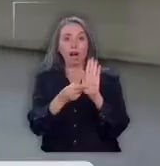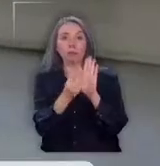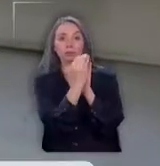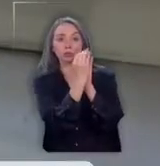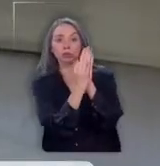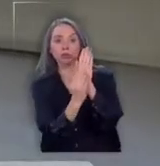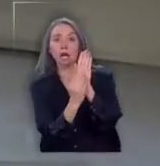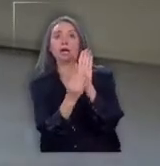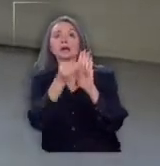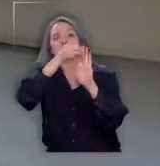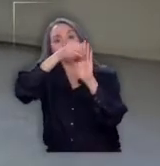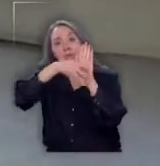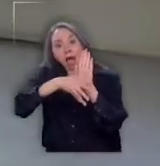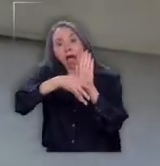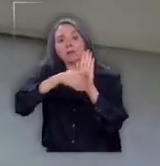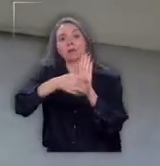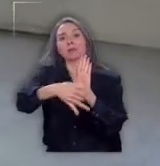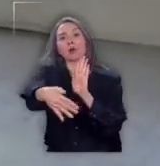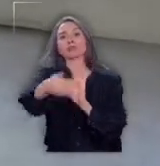Durante los próximos